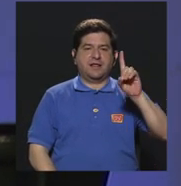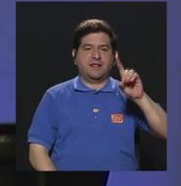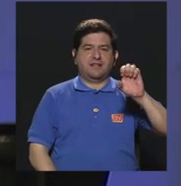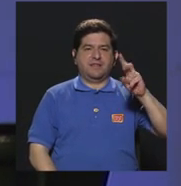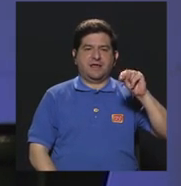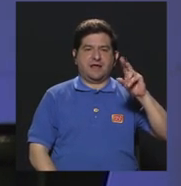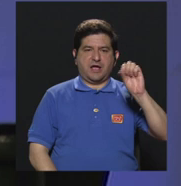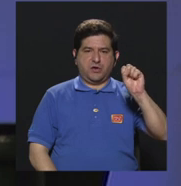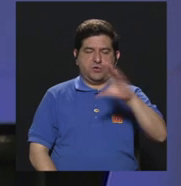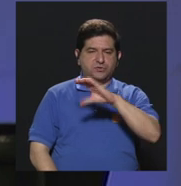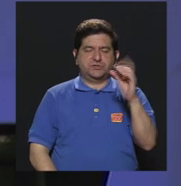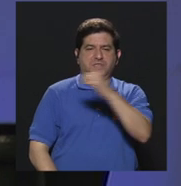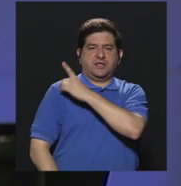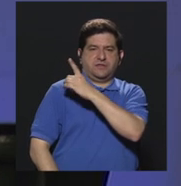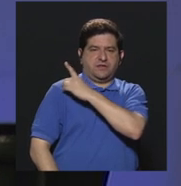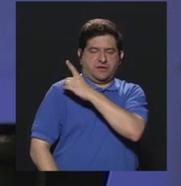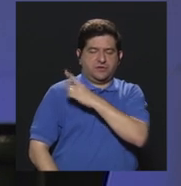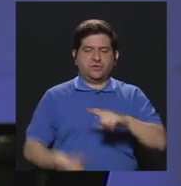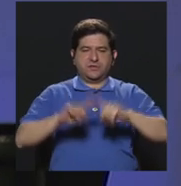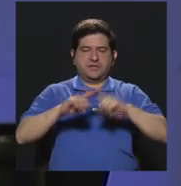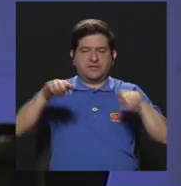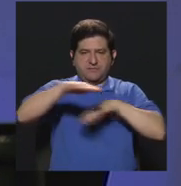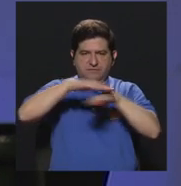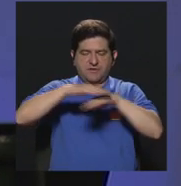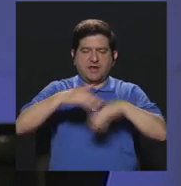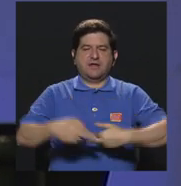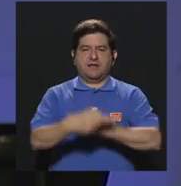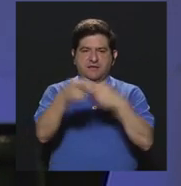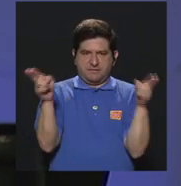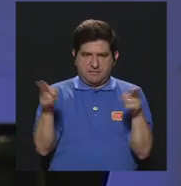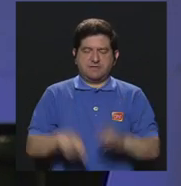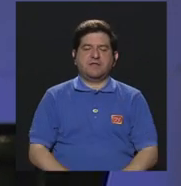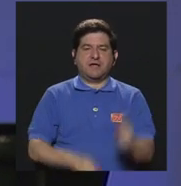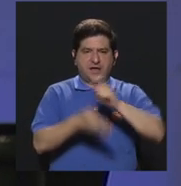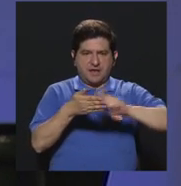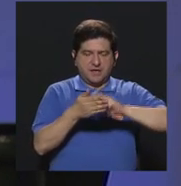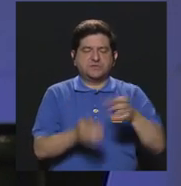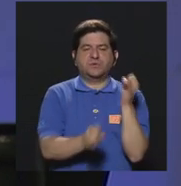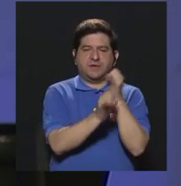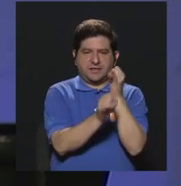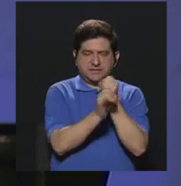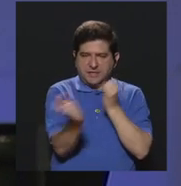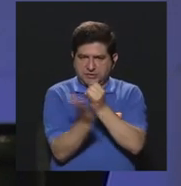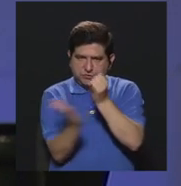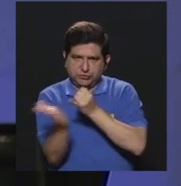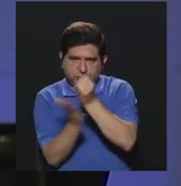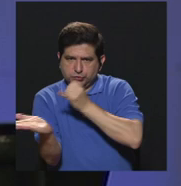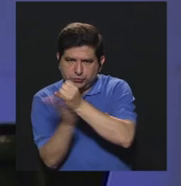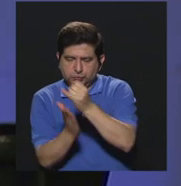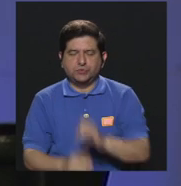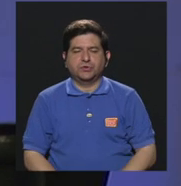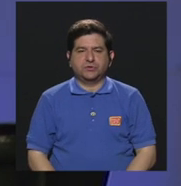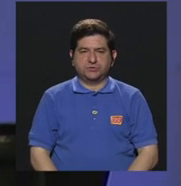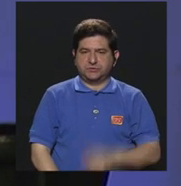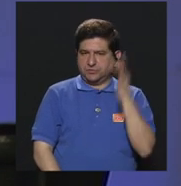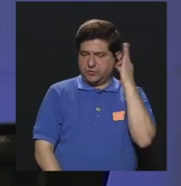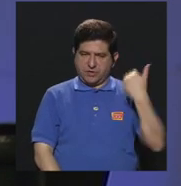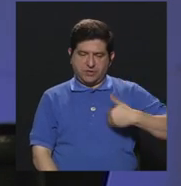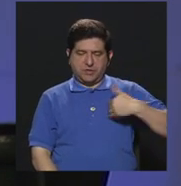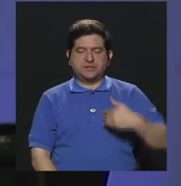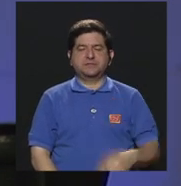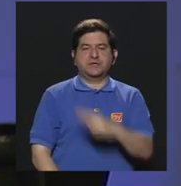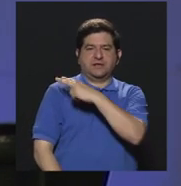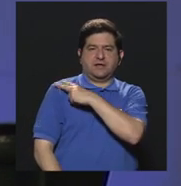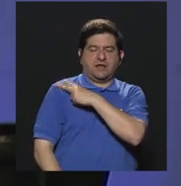las señoras y señores directores de sedes regionales, escuelas, centros e institutos de investigación, a las señoras y señores jefes de